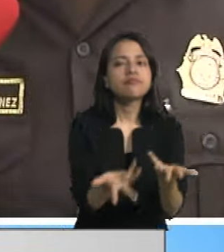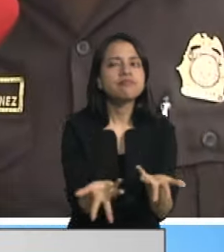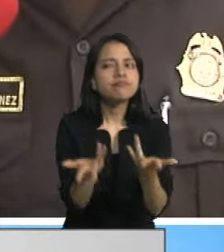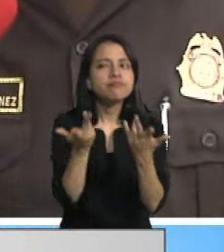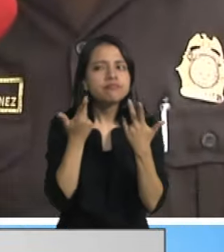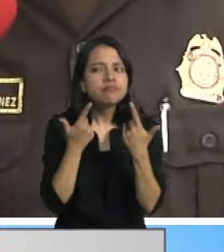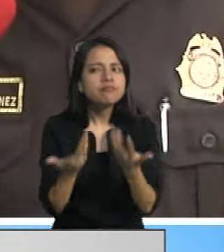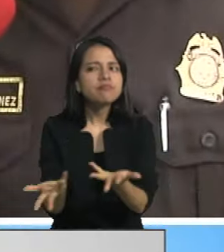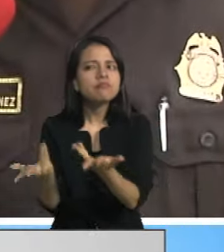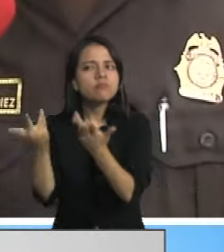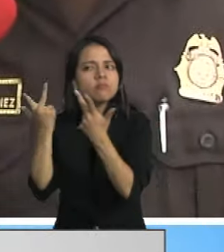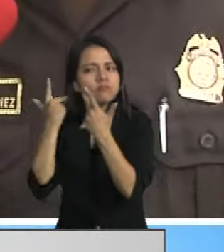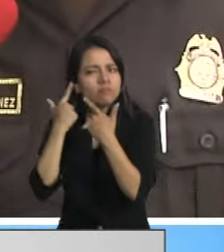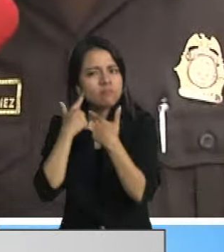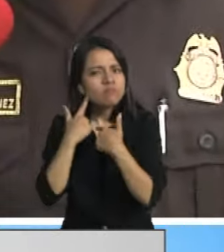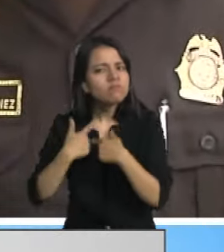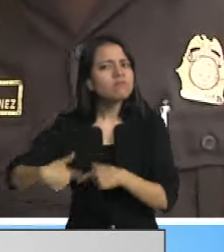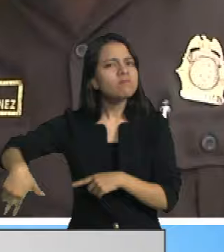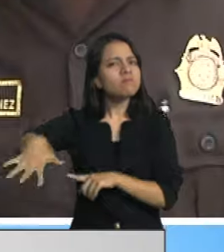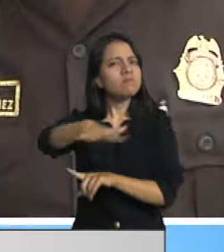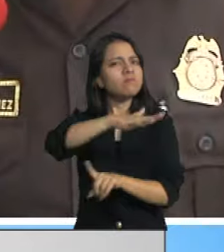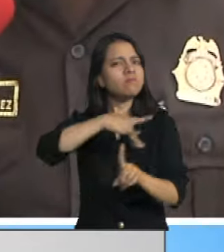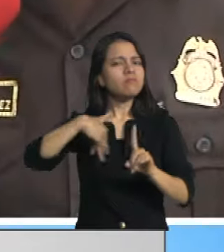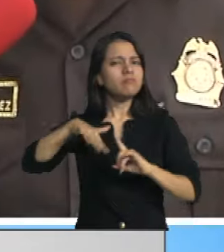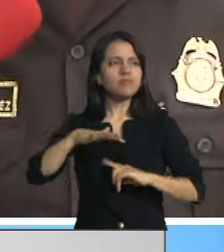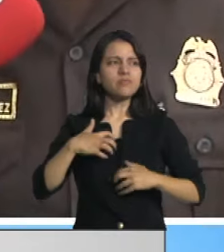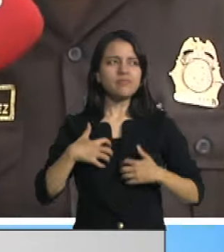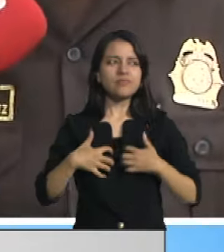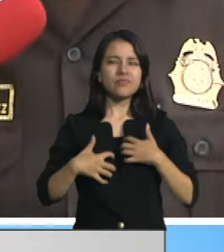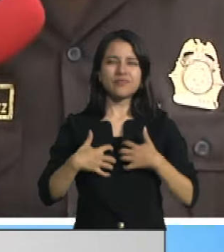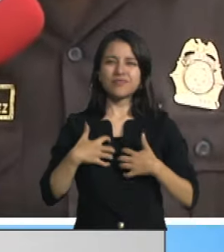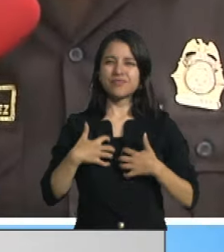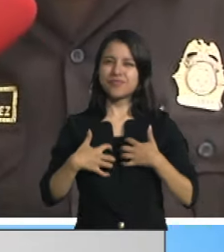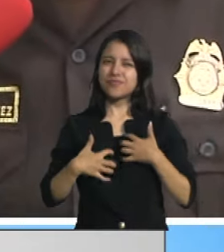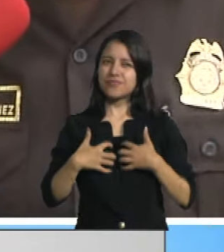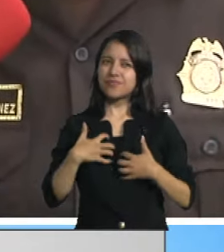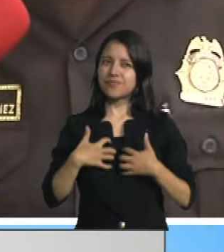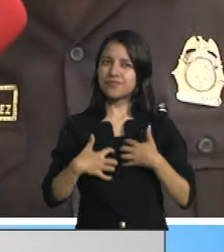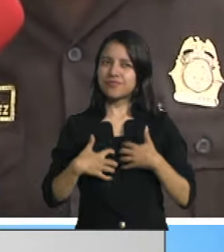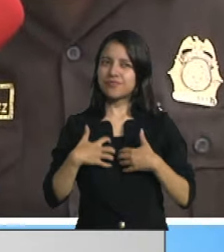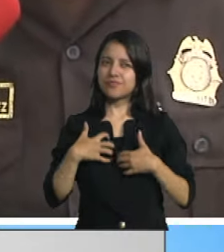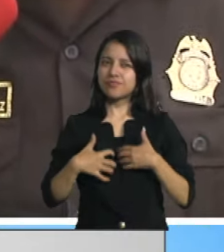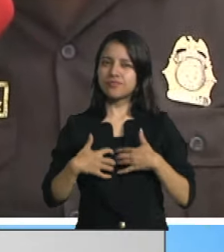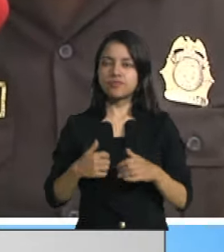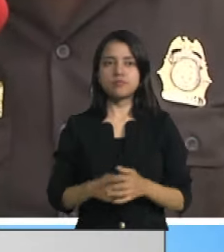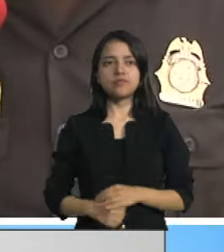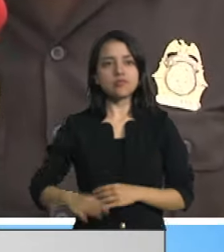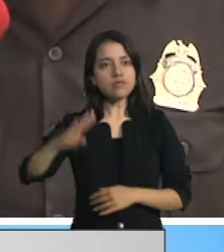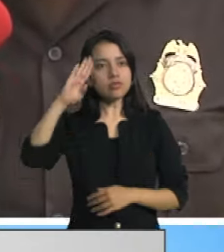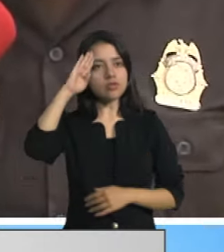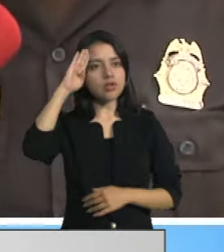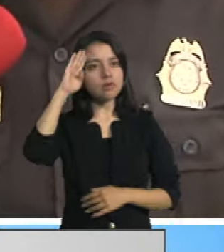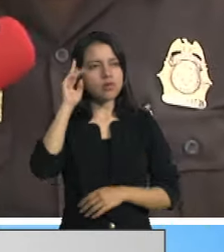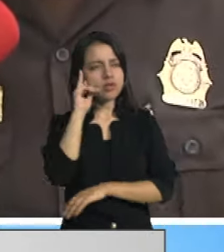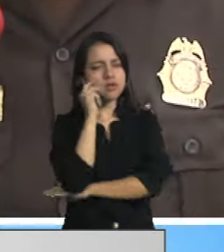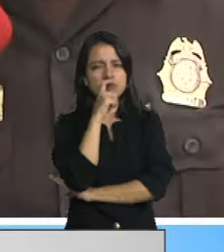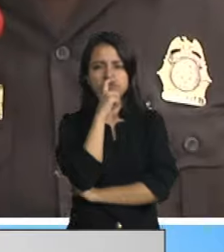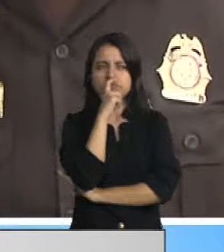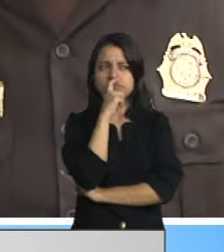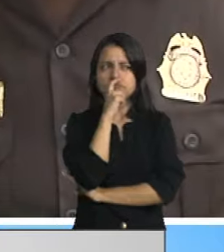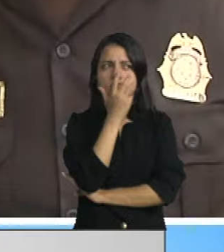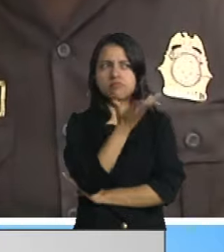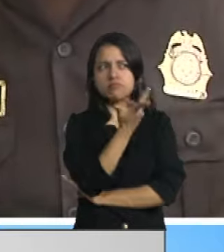comunidades, hay un ambiente de intranquilidad. El trabajo de nuestra policía comunitaria permite entender muy bien y dar una lectura a los